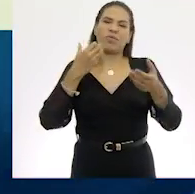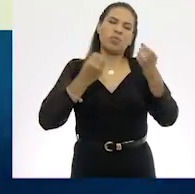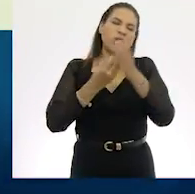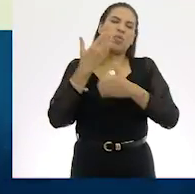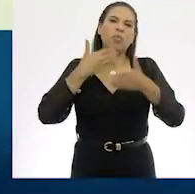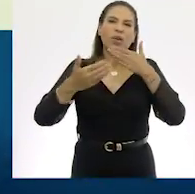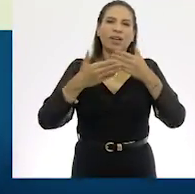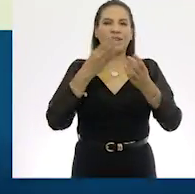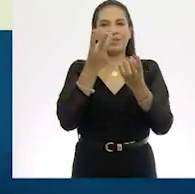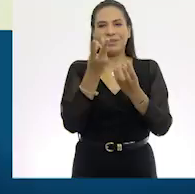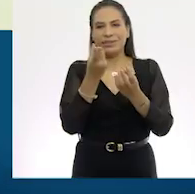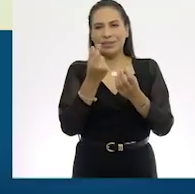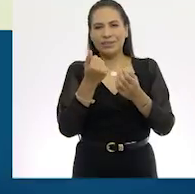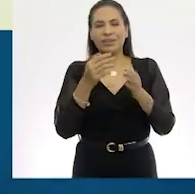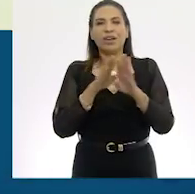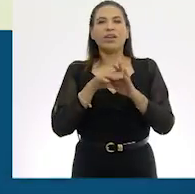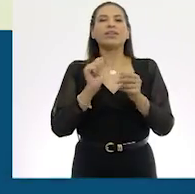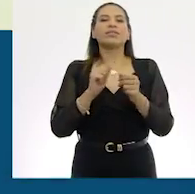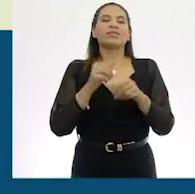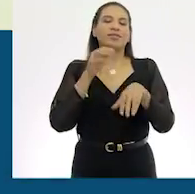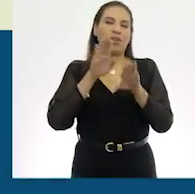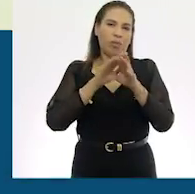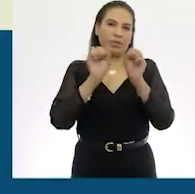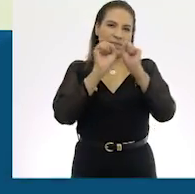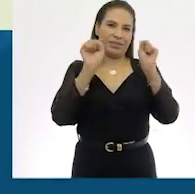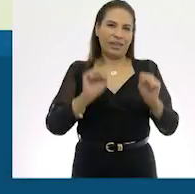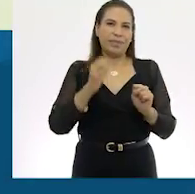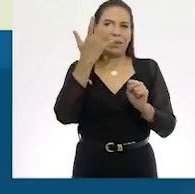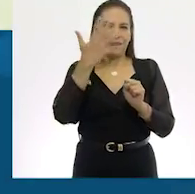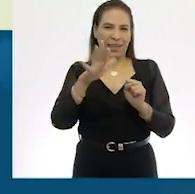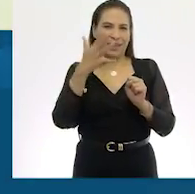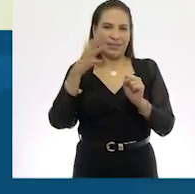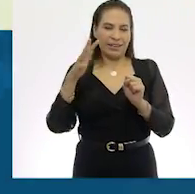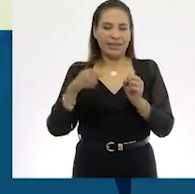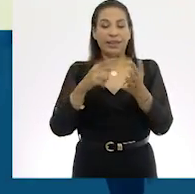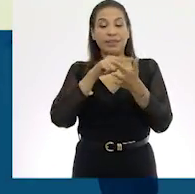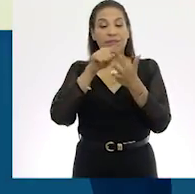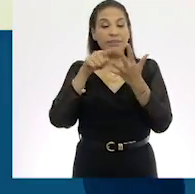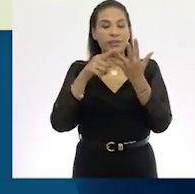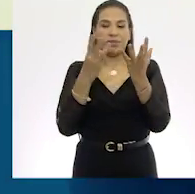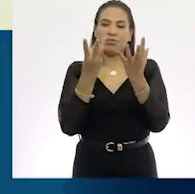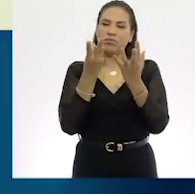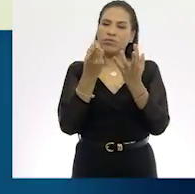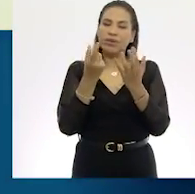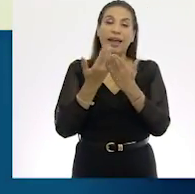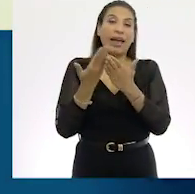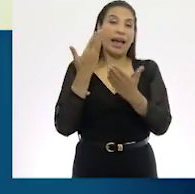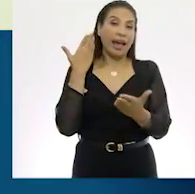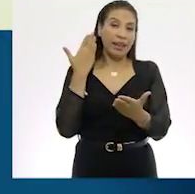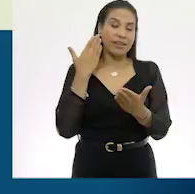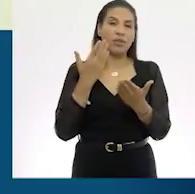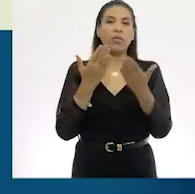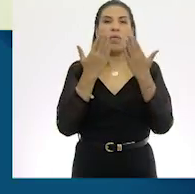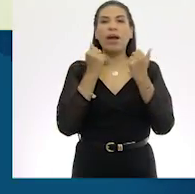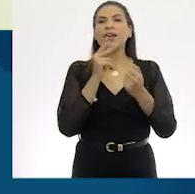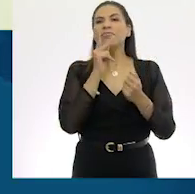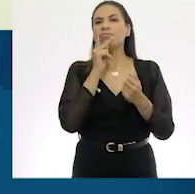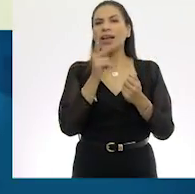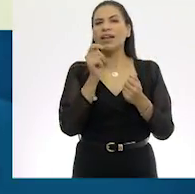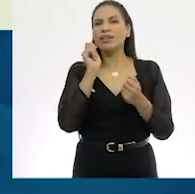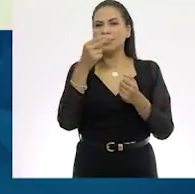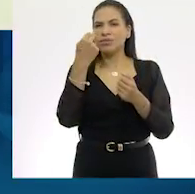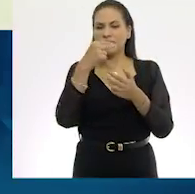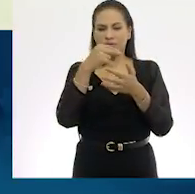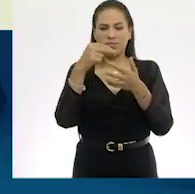para contar, el sistema decimal. Los dedos eran una forma de contar antes de que existieran palabras para los